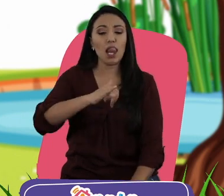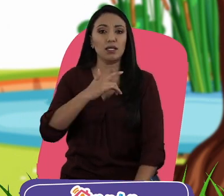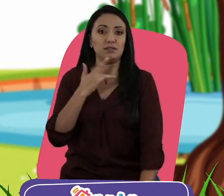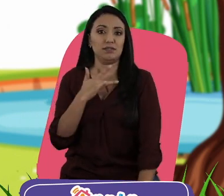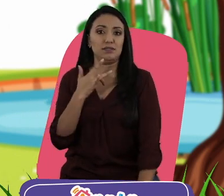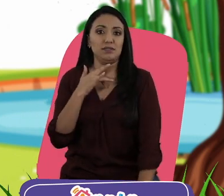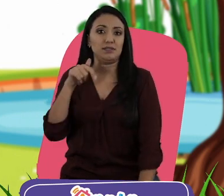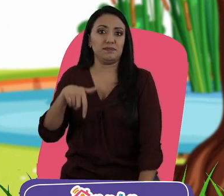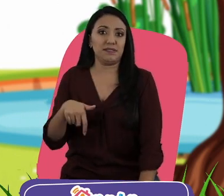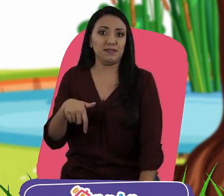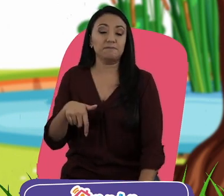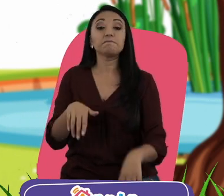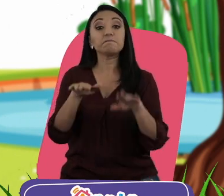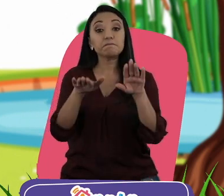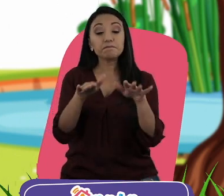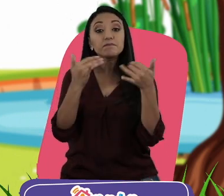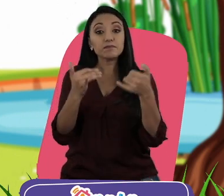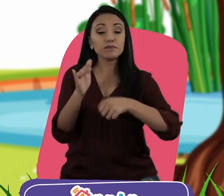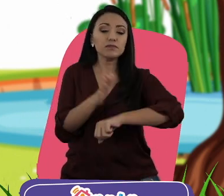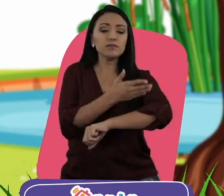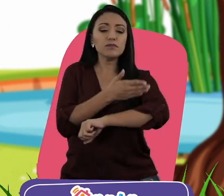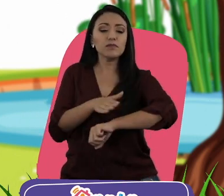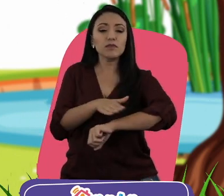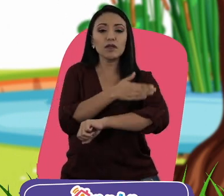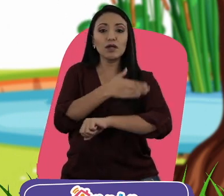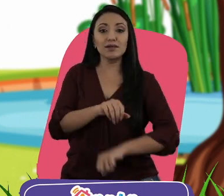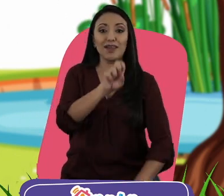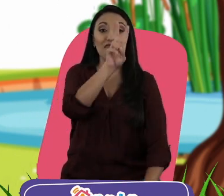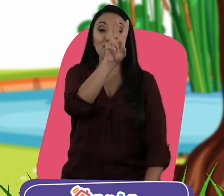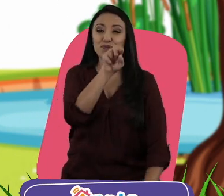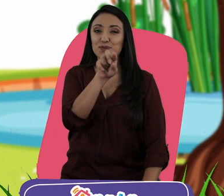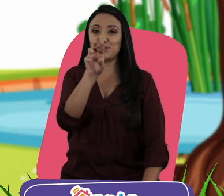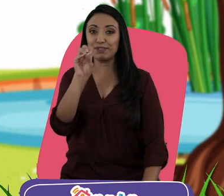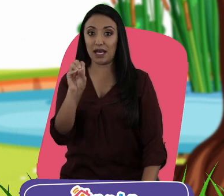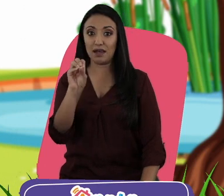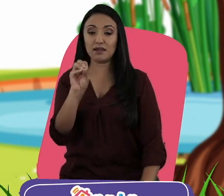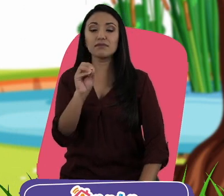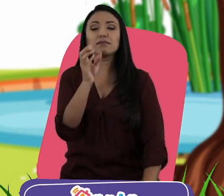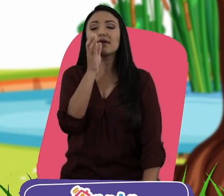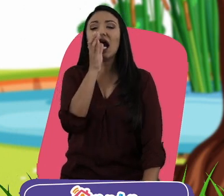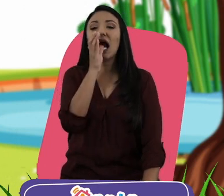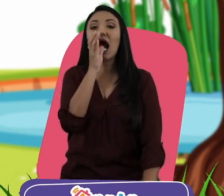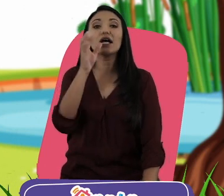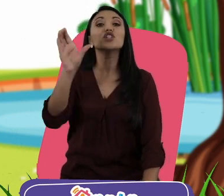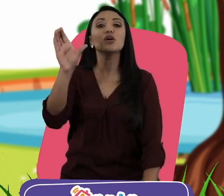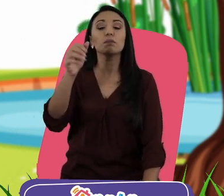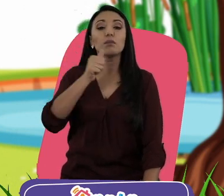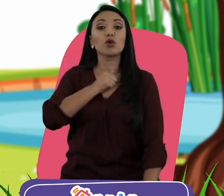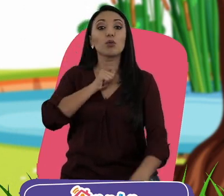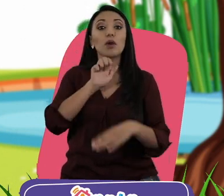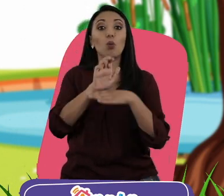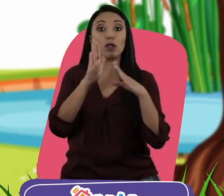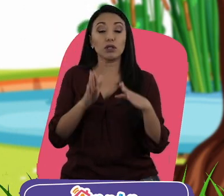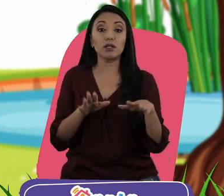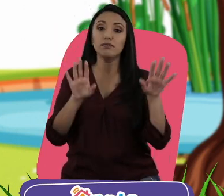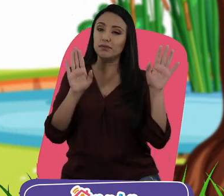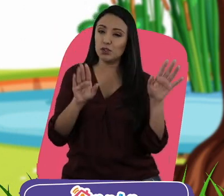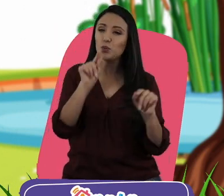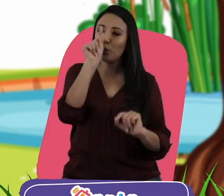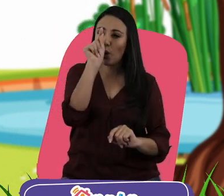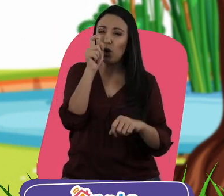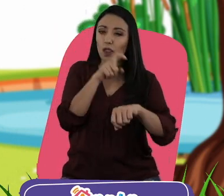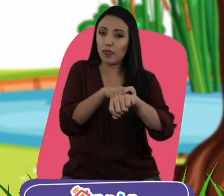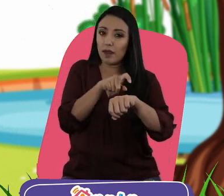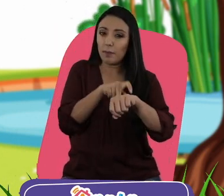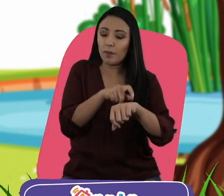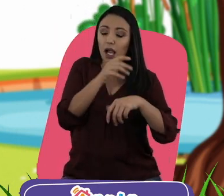tiempo. Vamos a hacer una versión 2.0 de una canción típica ecuatoriana. Para esto nos va a llevar un poco de